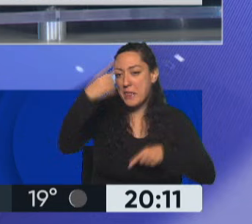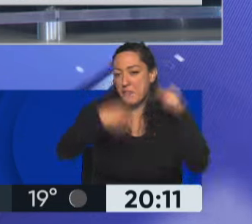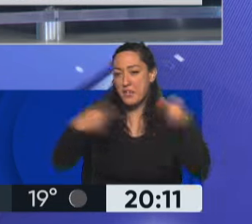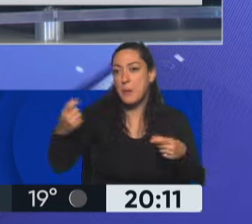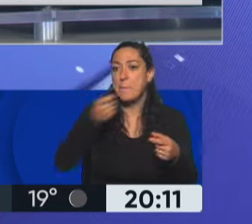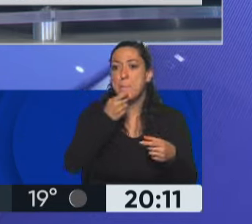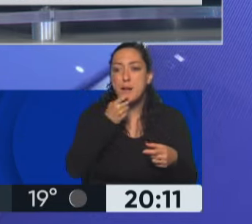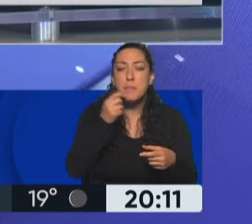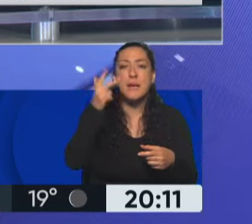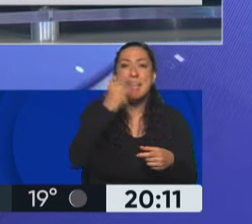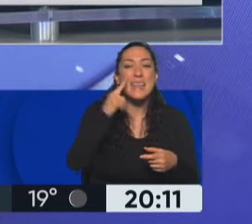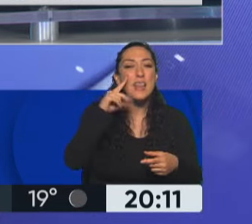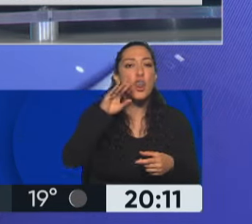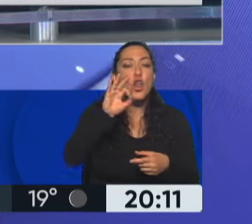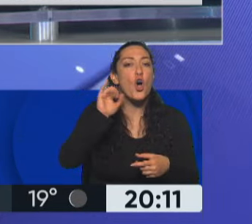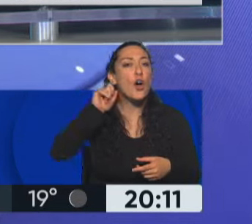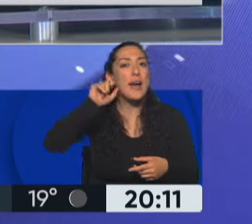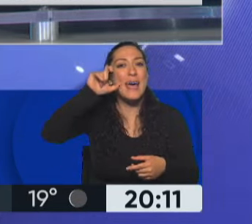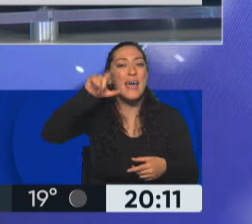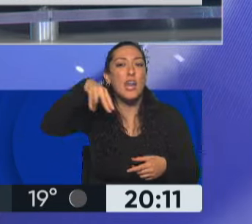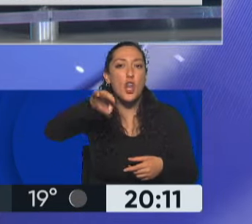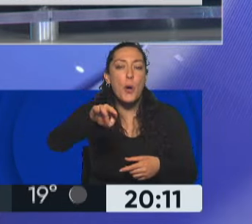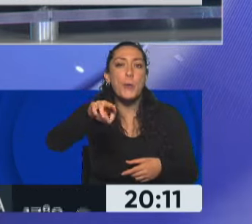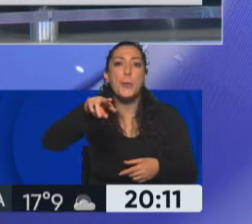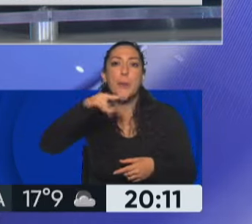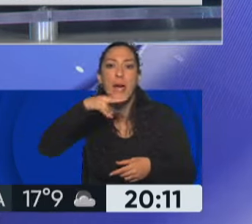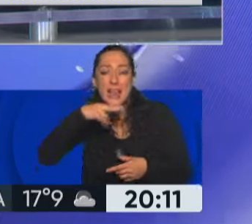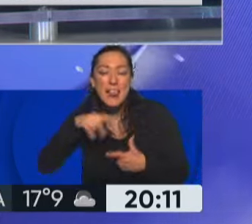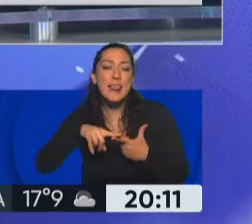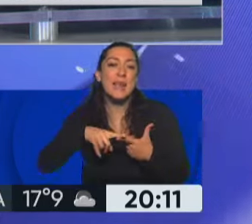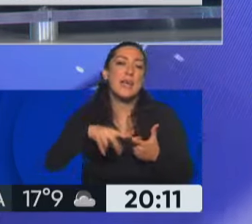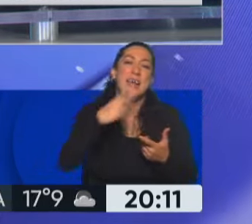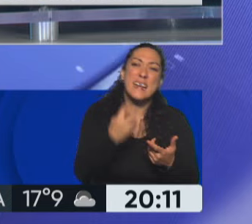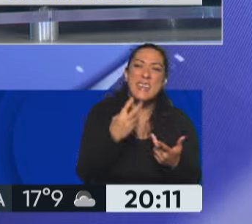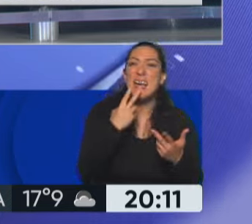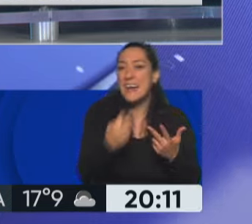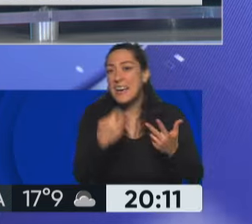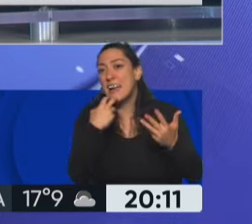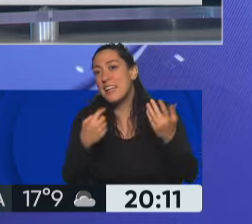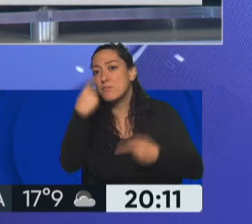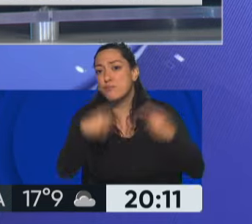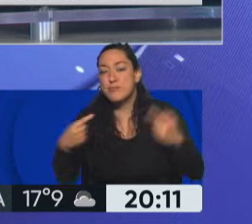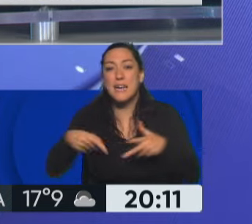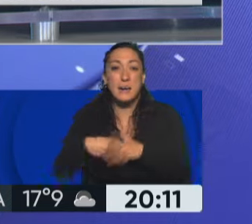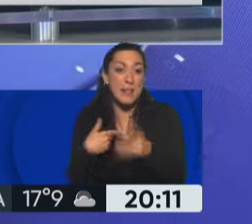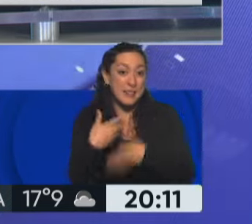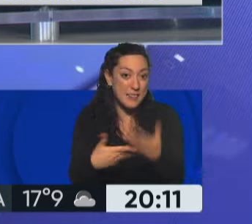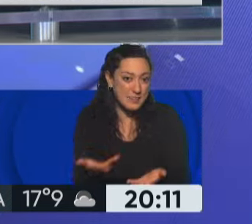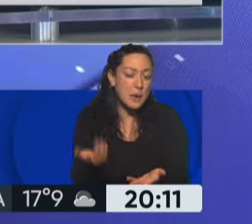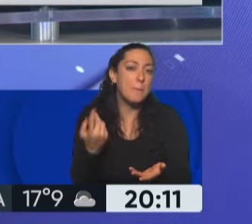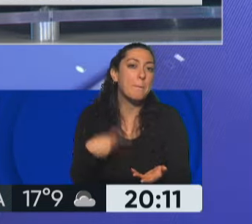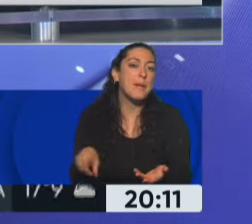desarrollo del hidrógeno verde el desarrollo de distin formas de energía en esta transición tan necesaria en el mundo ahora pero la base